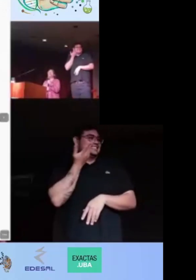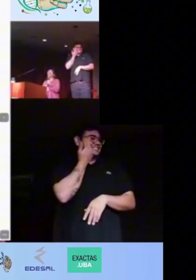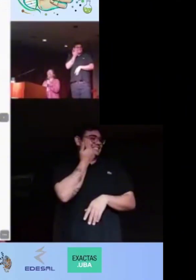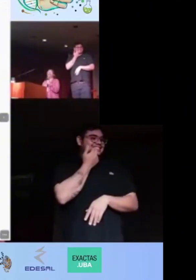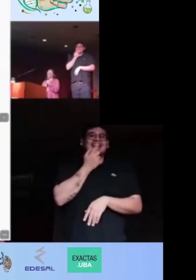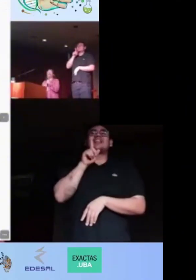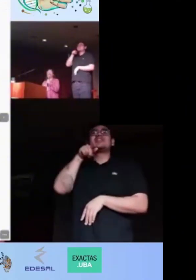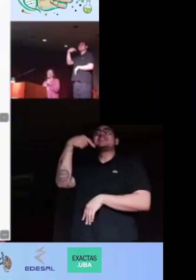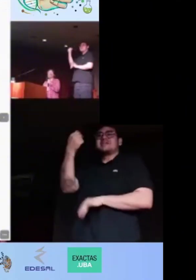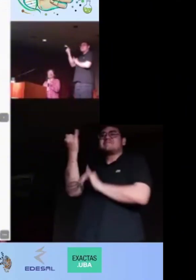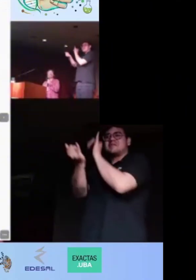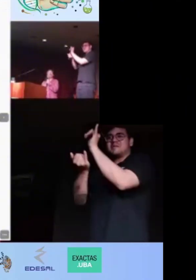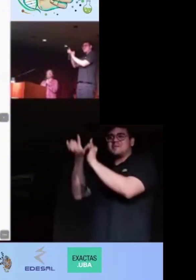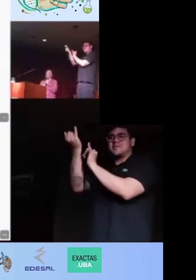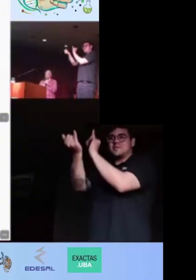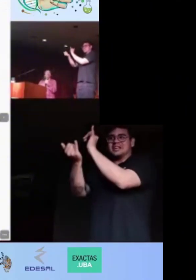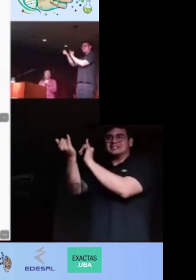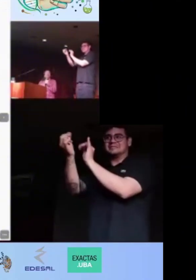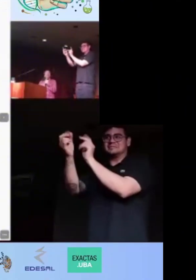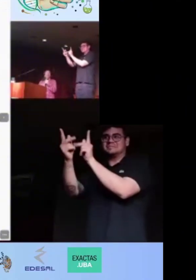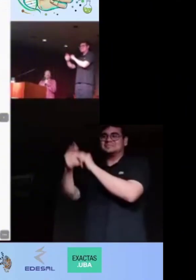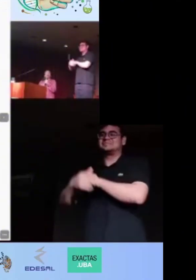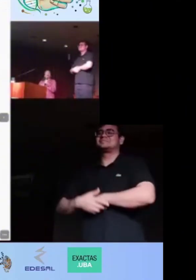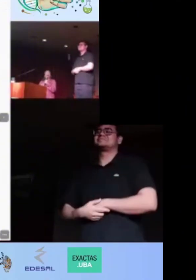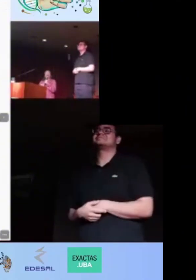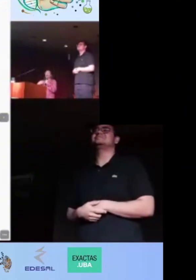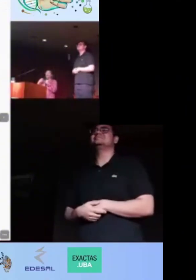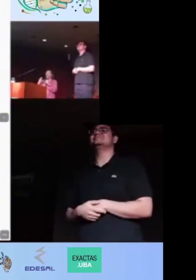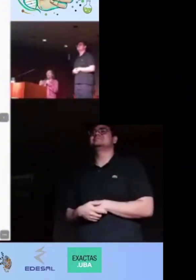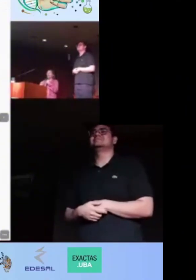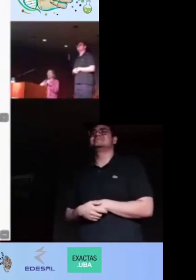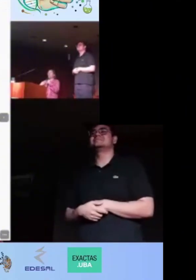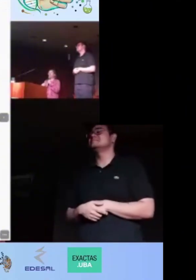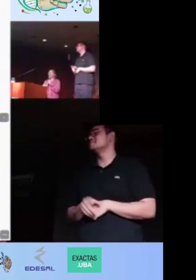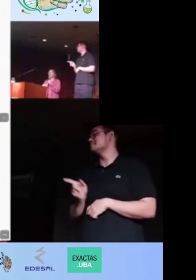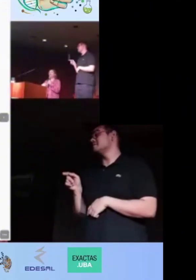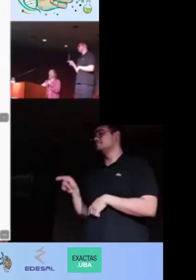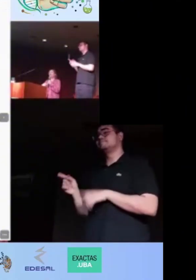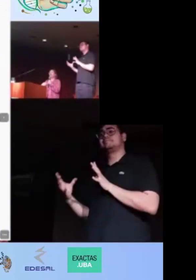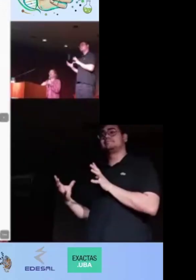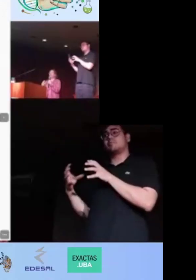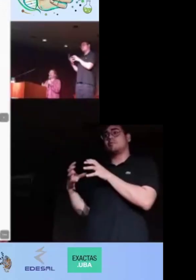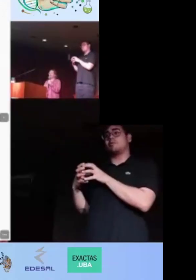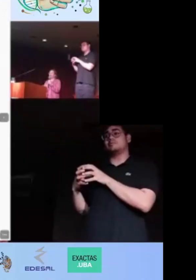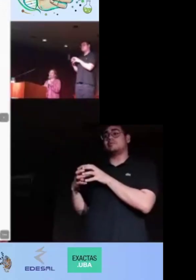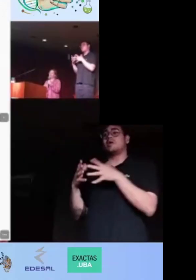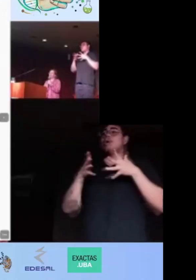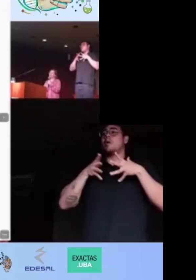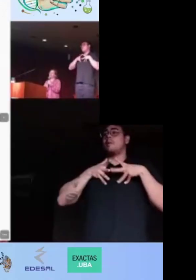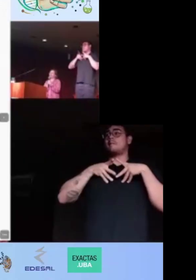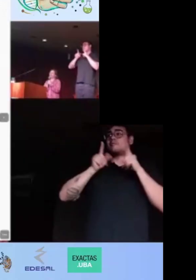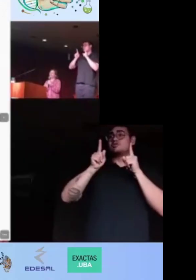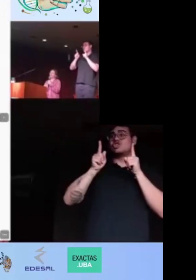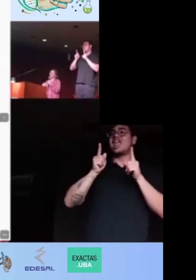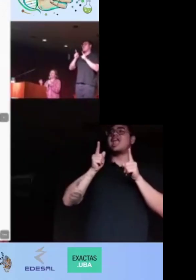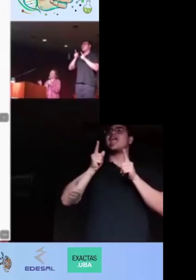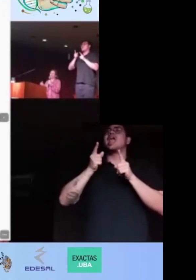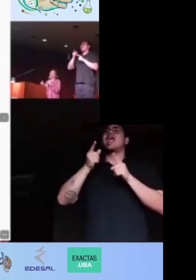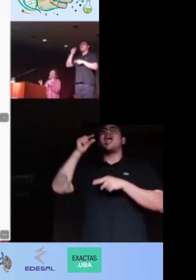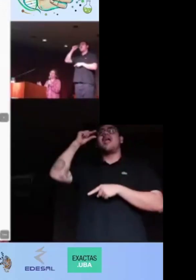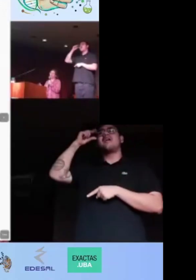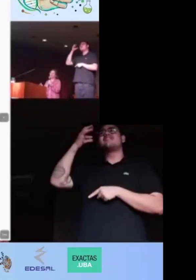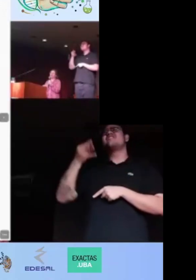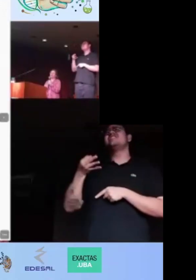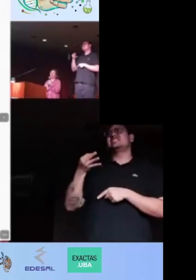próxima, ver si mejoramos. Y este grupo está conformado por docentes de física del